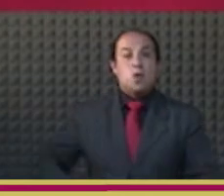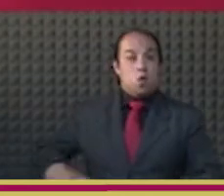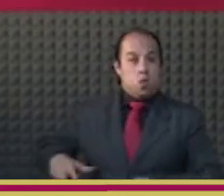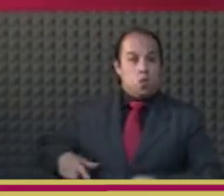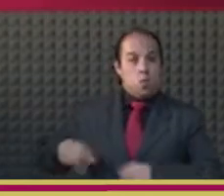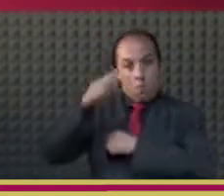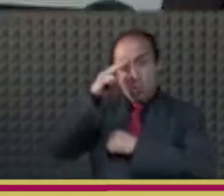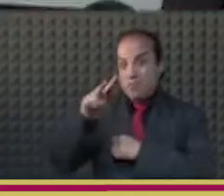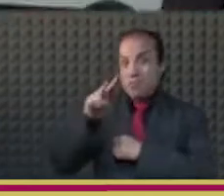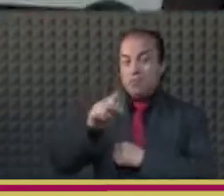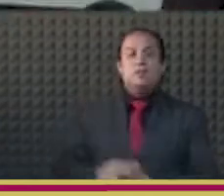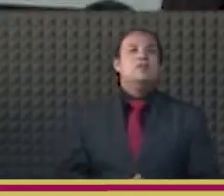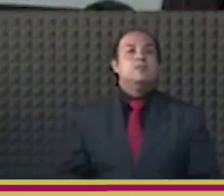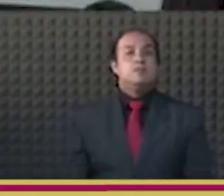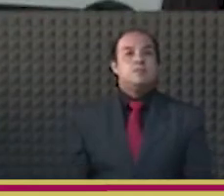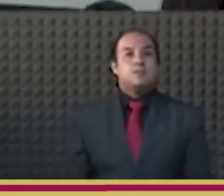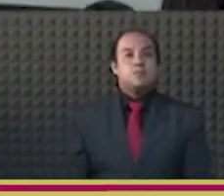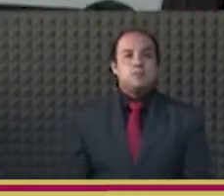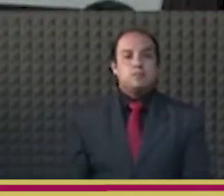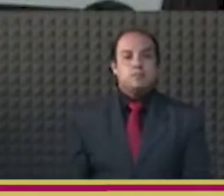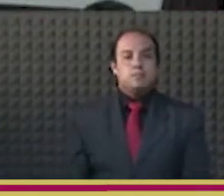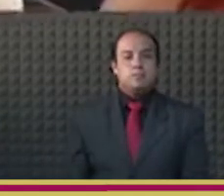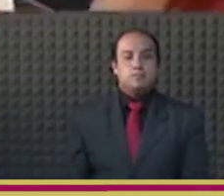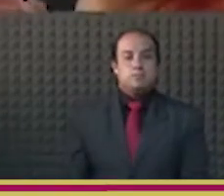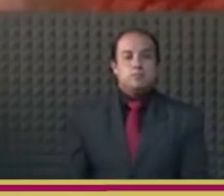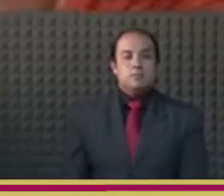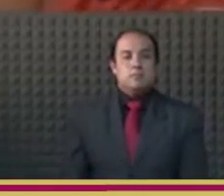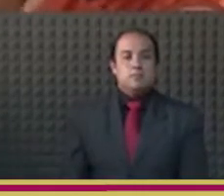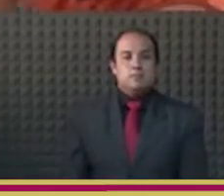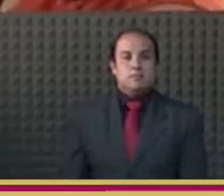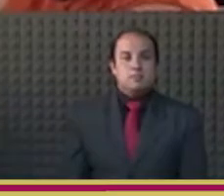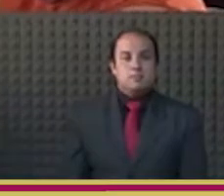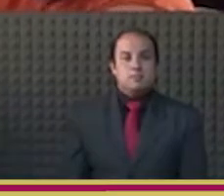Gobierno de México. Bien.